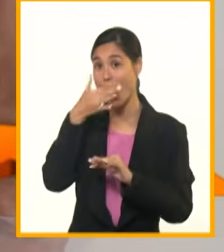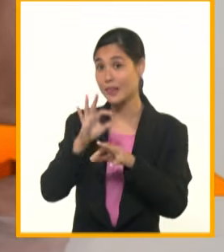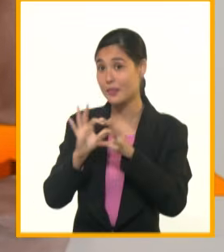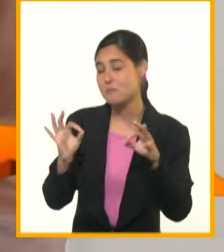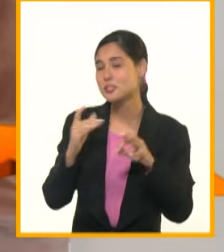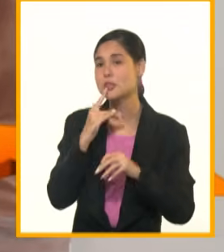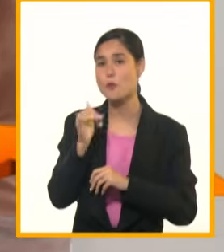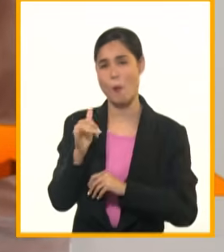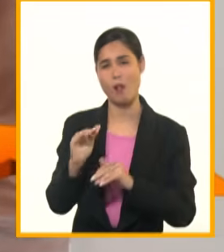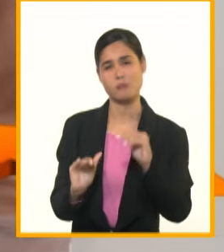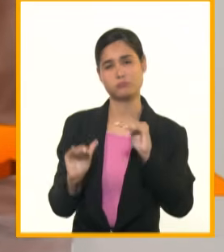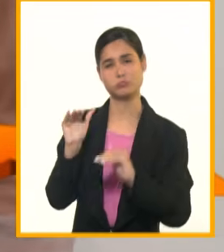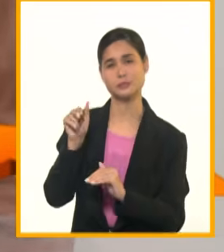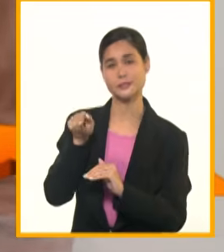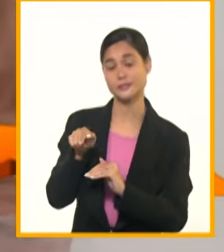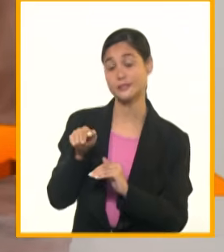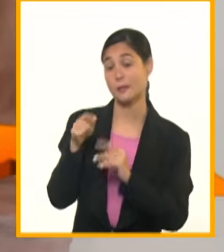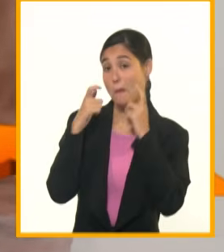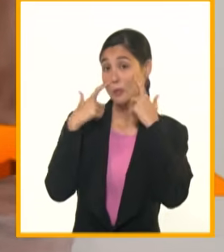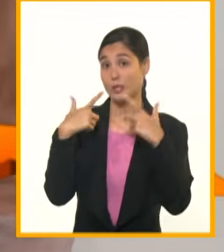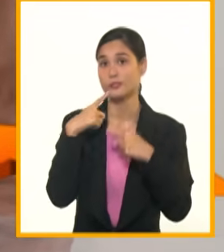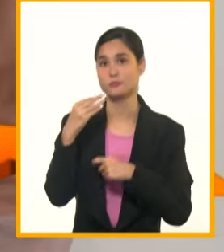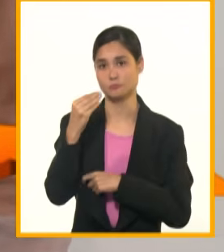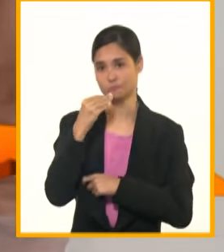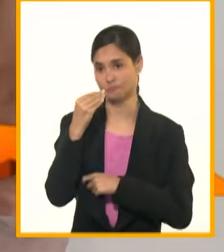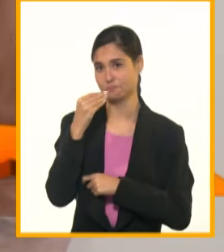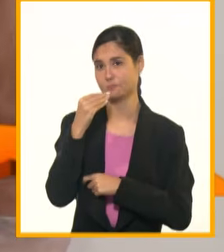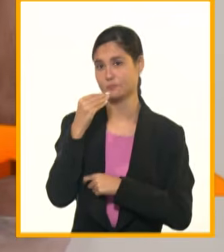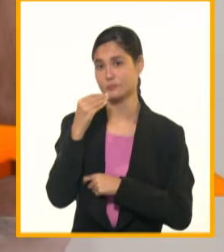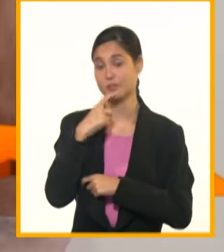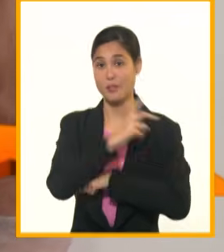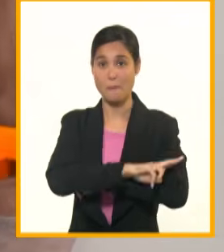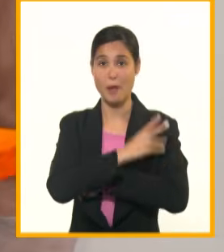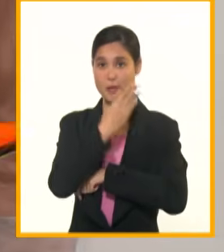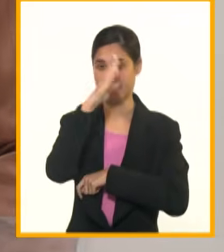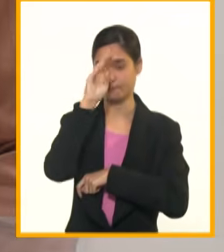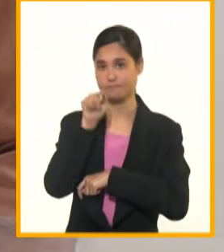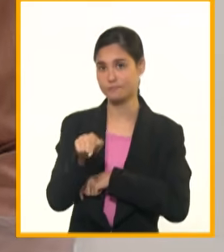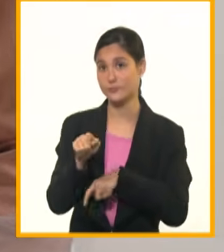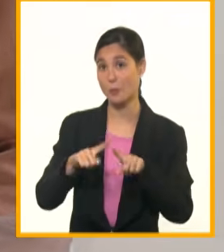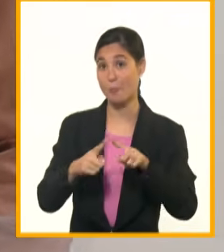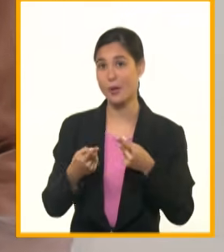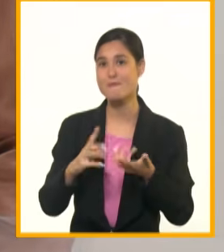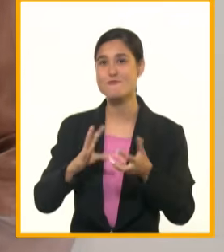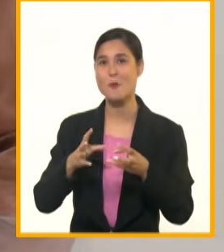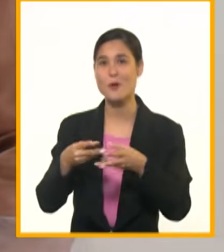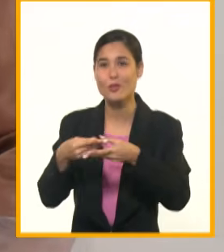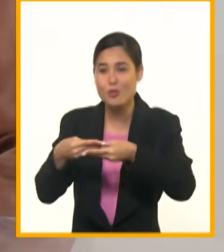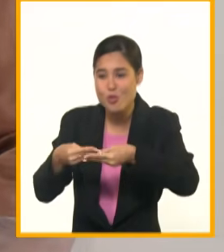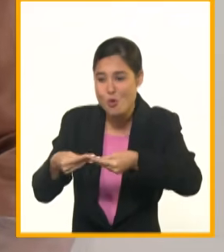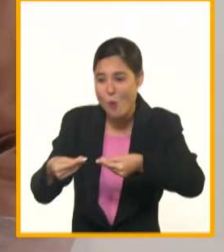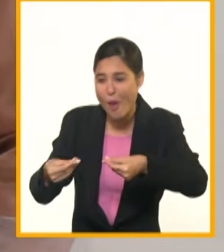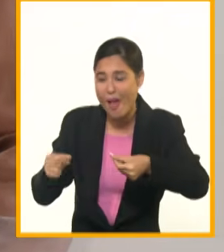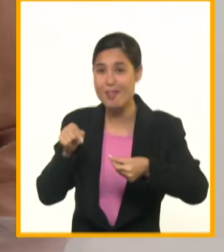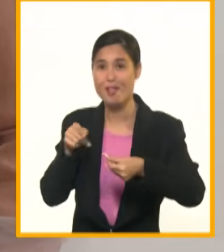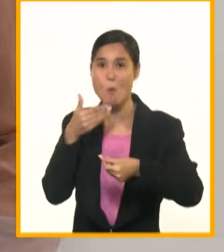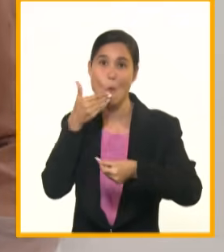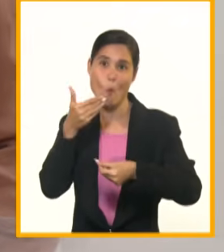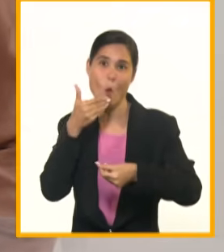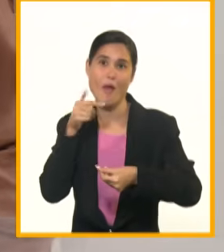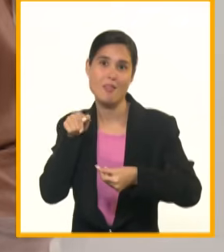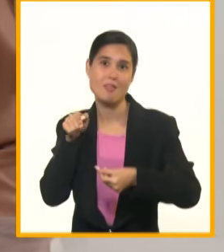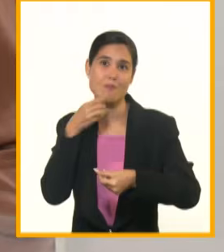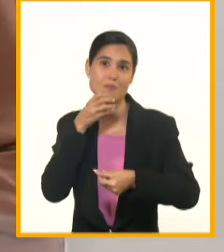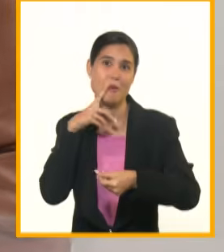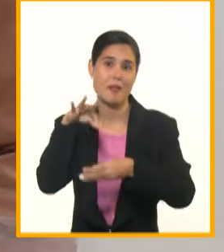decisivo en la alimentación del país, por las características de su suelo y porque además también han